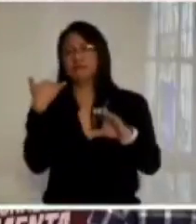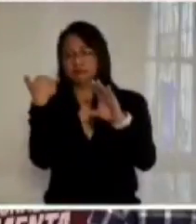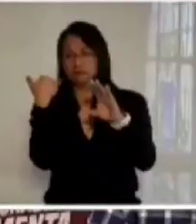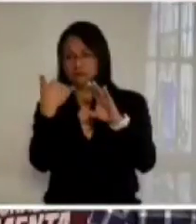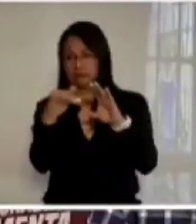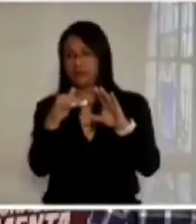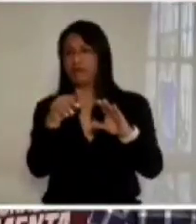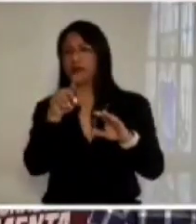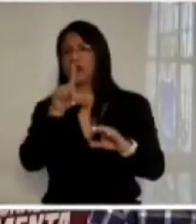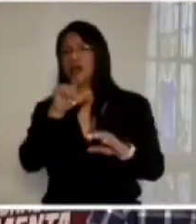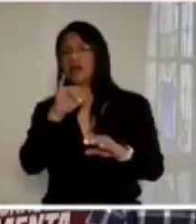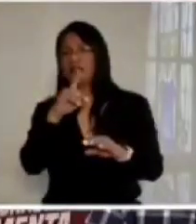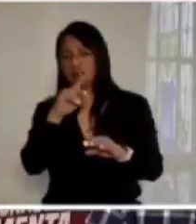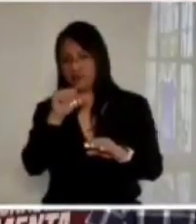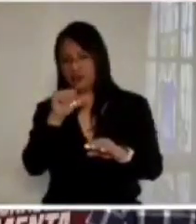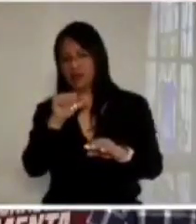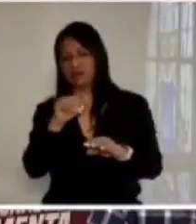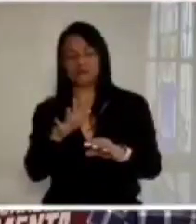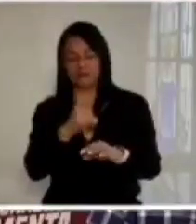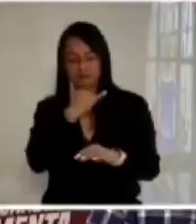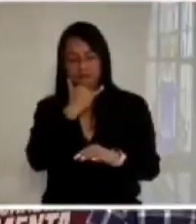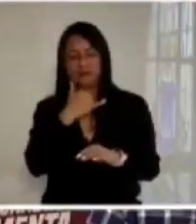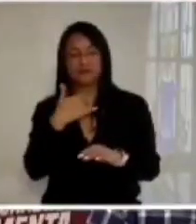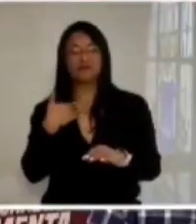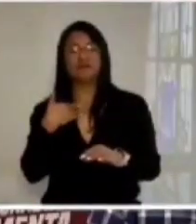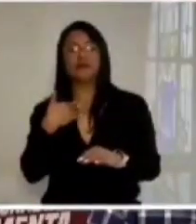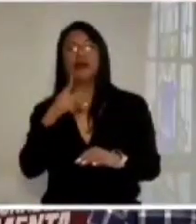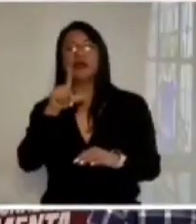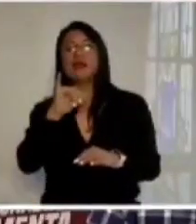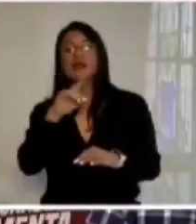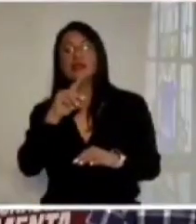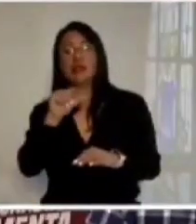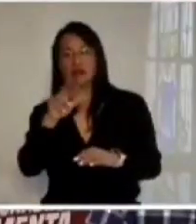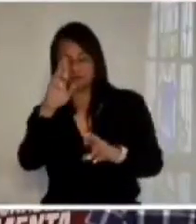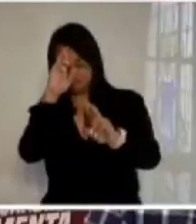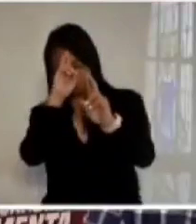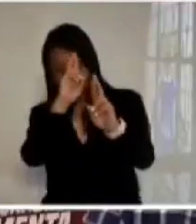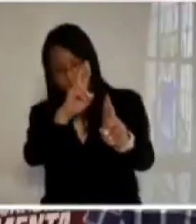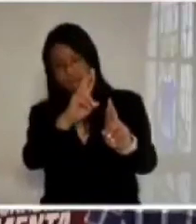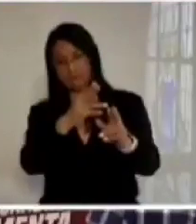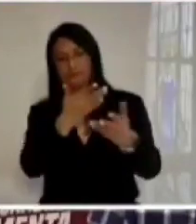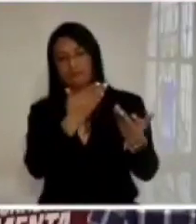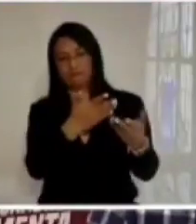Nuestro respeto, nuestra admiración por su lucha, por su trabajo,